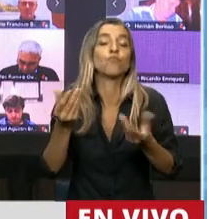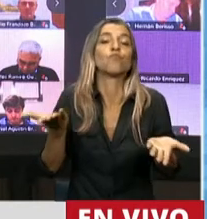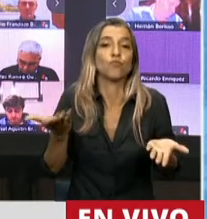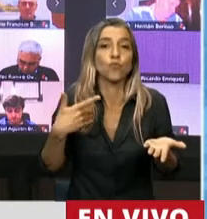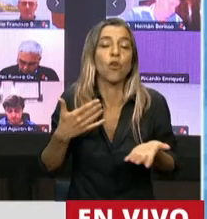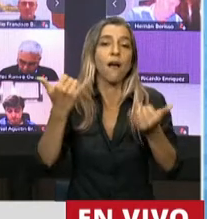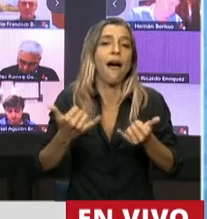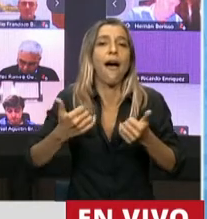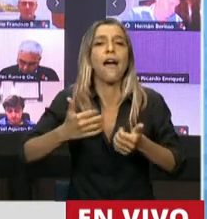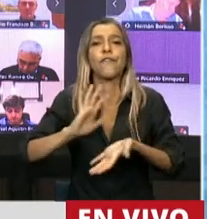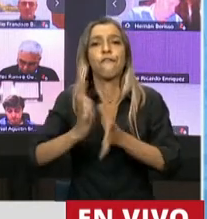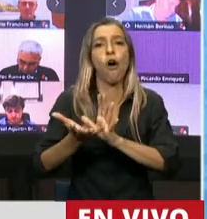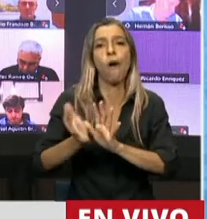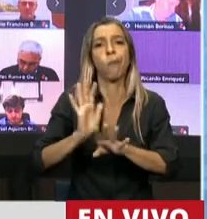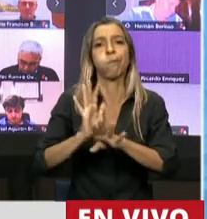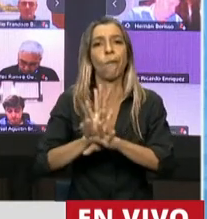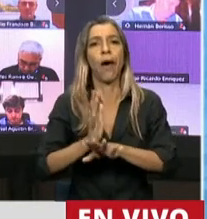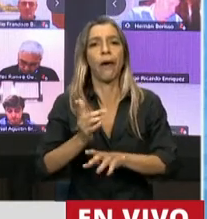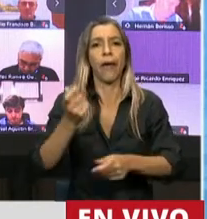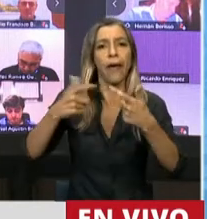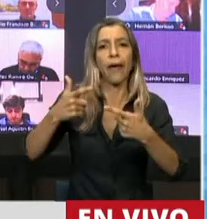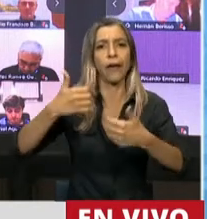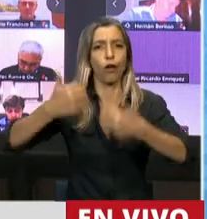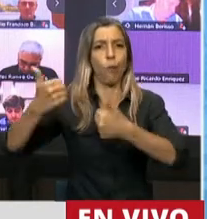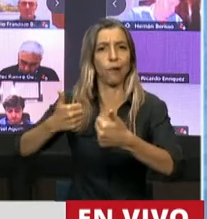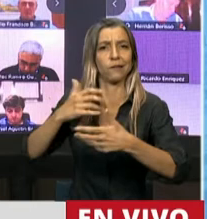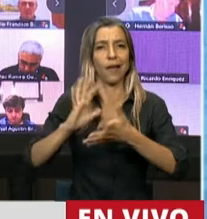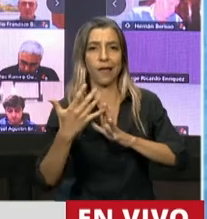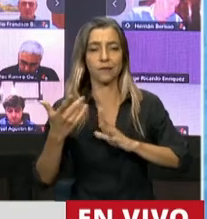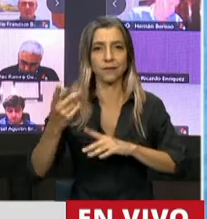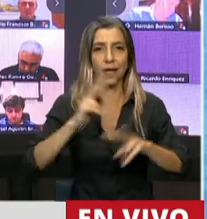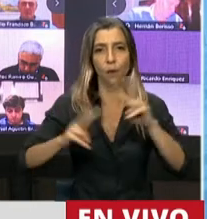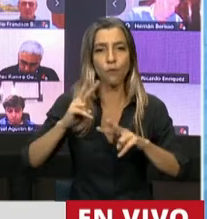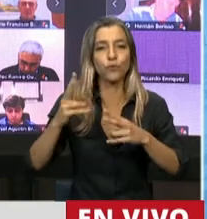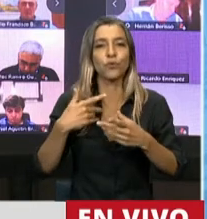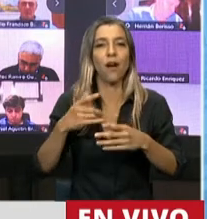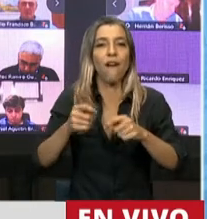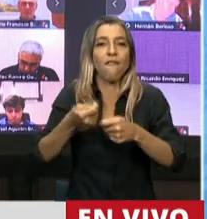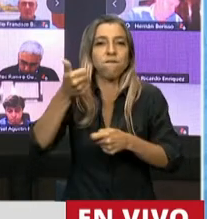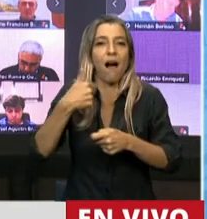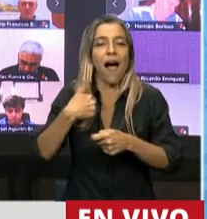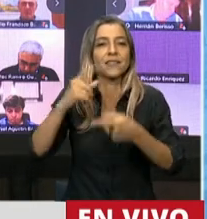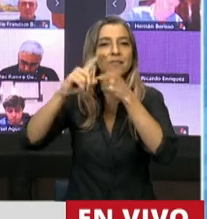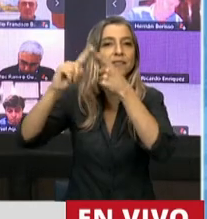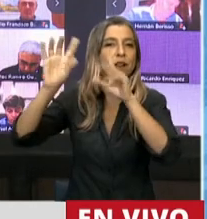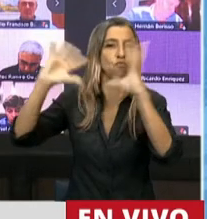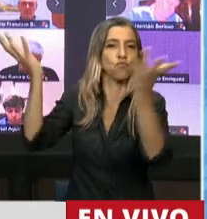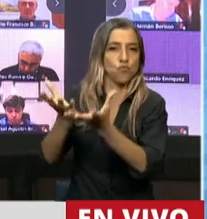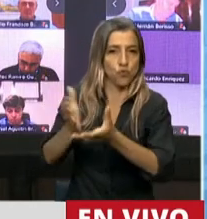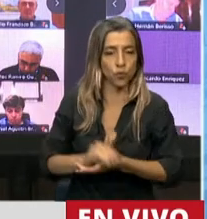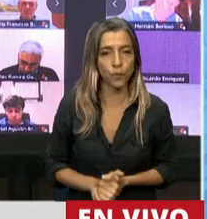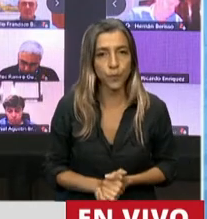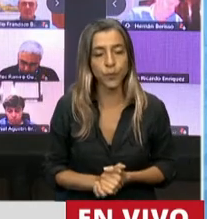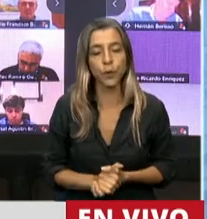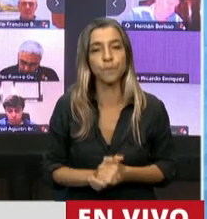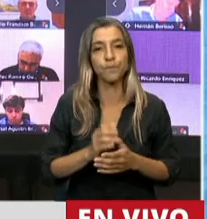mucha competitividad y tiene mucha renta a partir de su integración al mercado global. El segundo periodo,